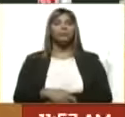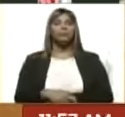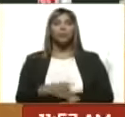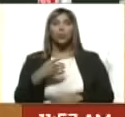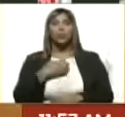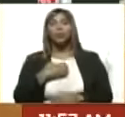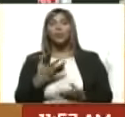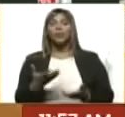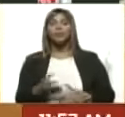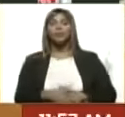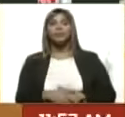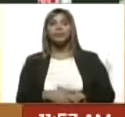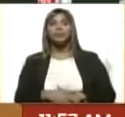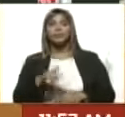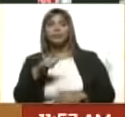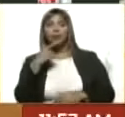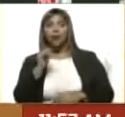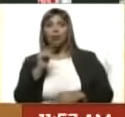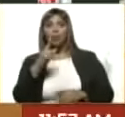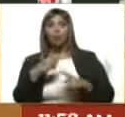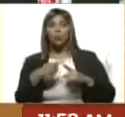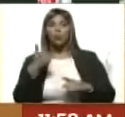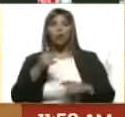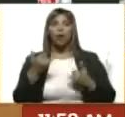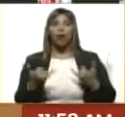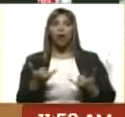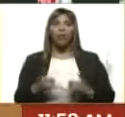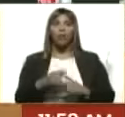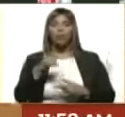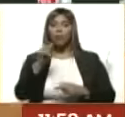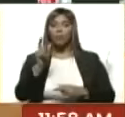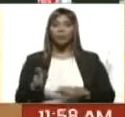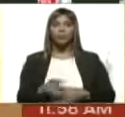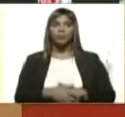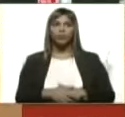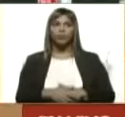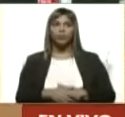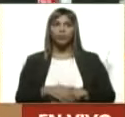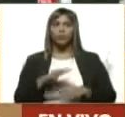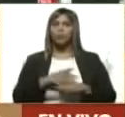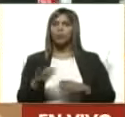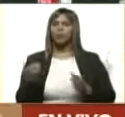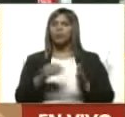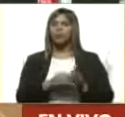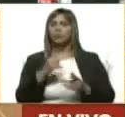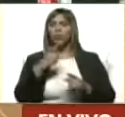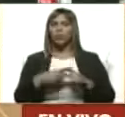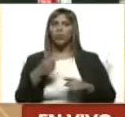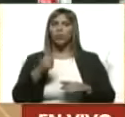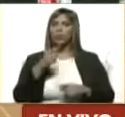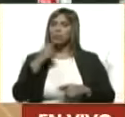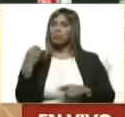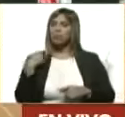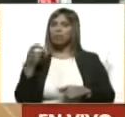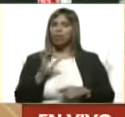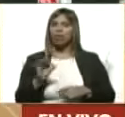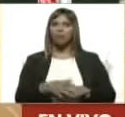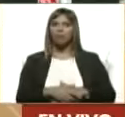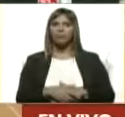debe ser. Entonces usted aparece en 1 por 10 ahorita, de una persona. ¿Por qué tú me anotaste en el 1 por 10 y no me dijiste nada?